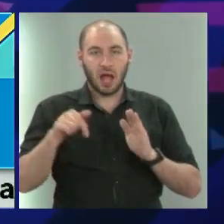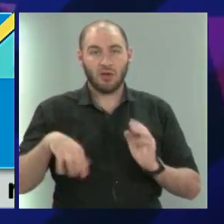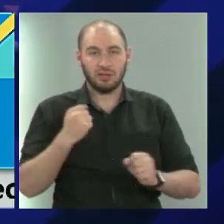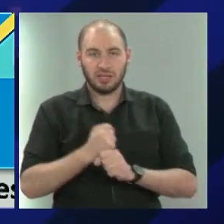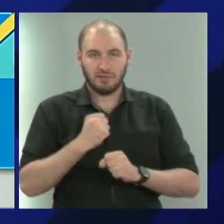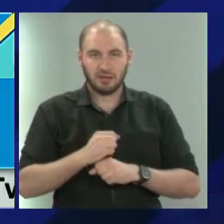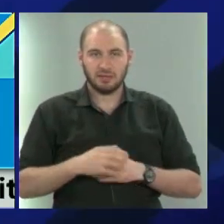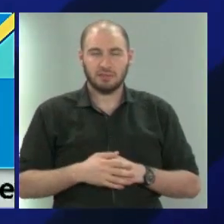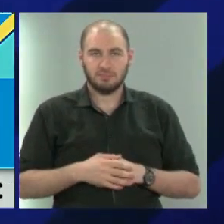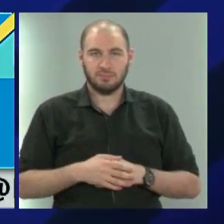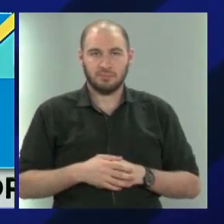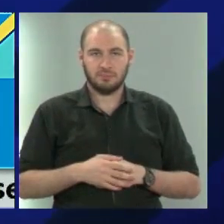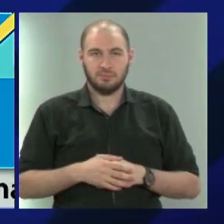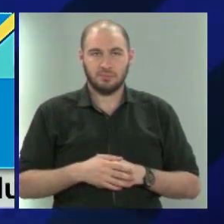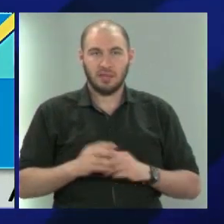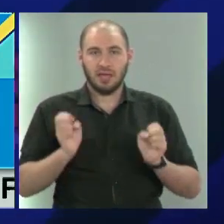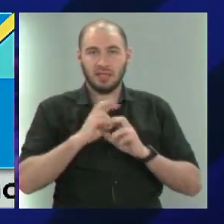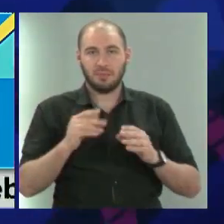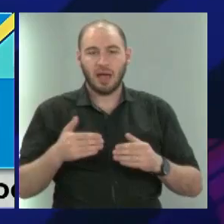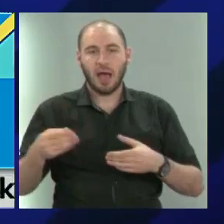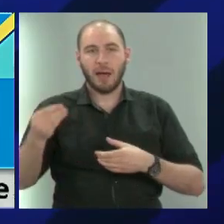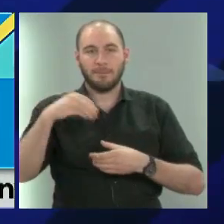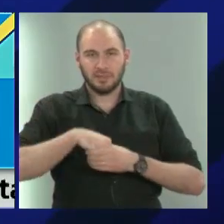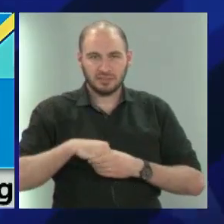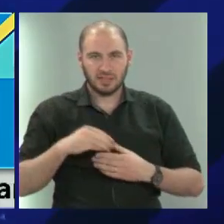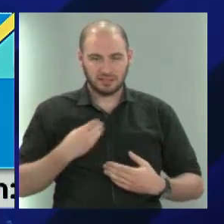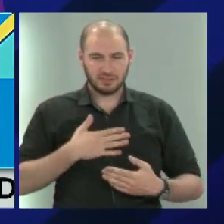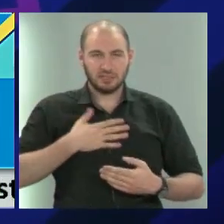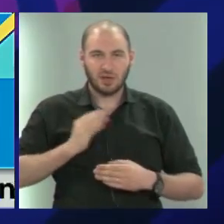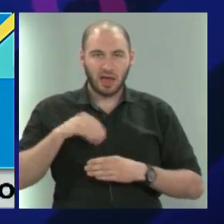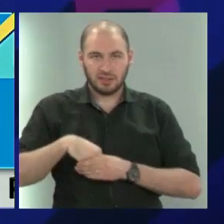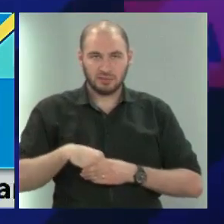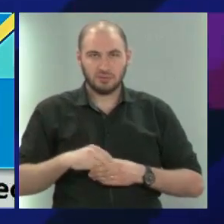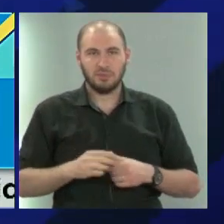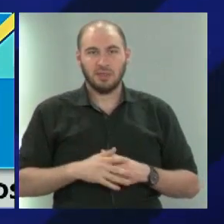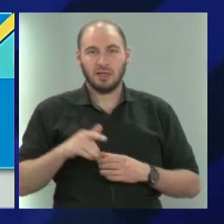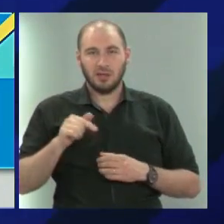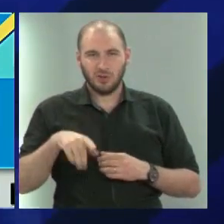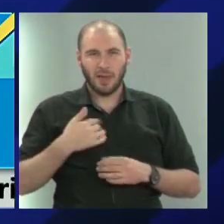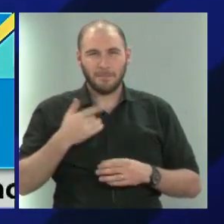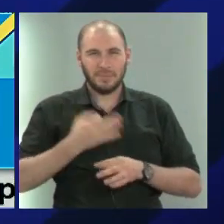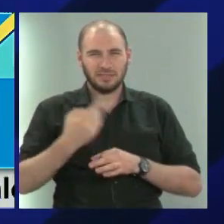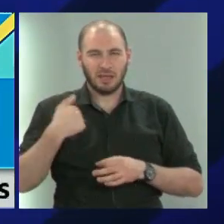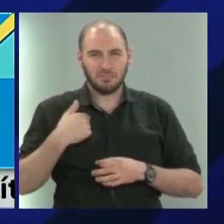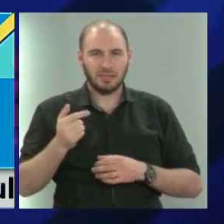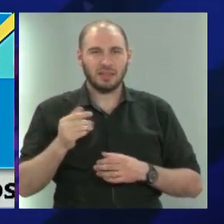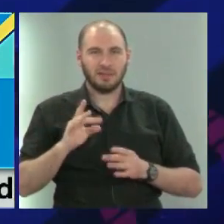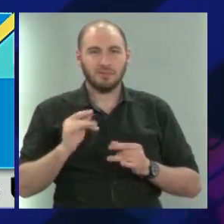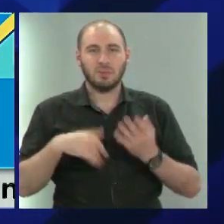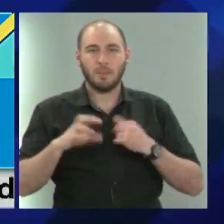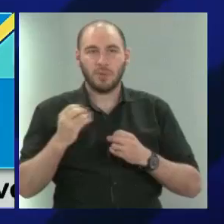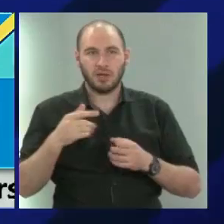trabajando mucho, el tema de la pertenencia. Hay uno en especial, bueno, que es el que a mí personalmente más me toca por